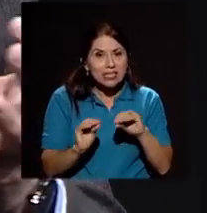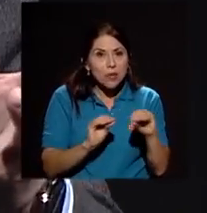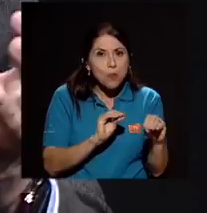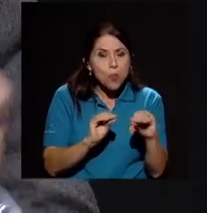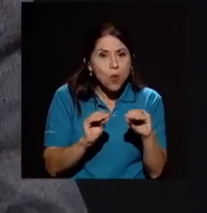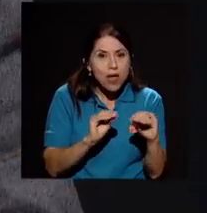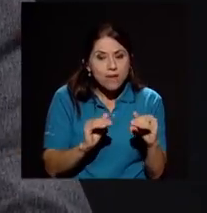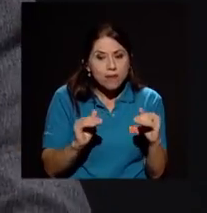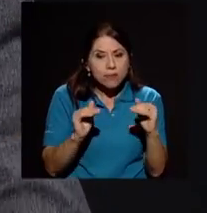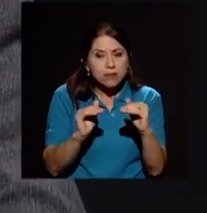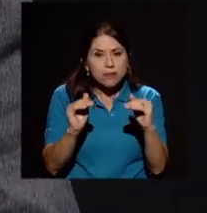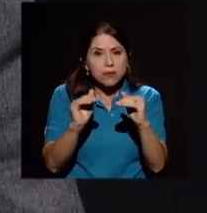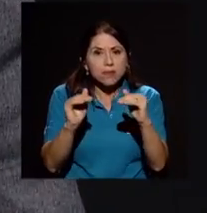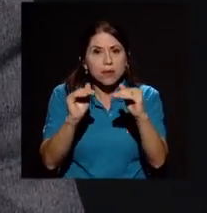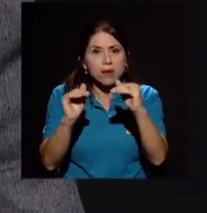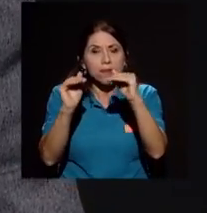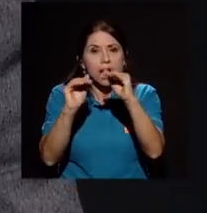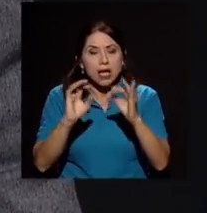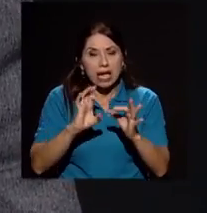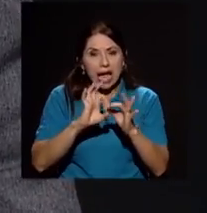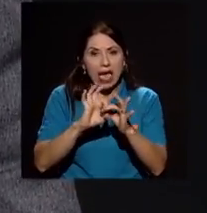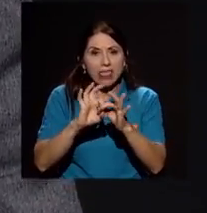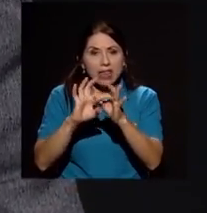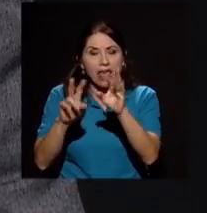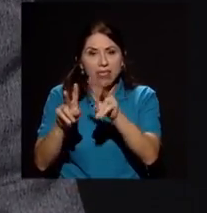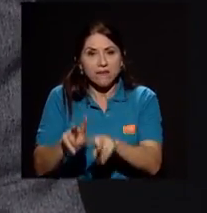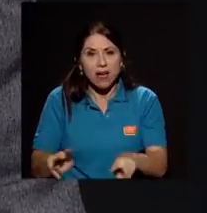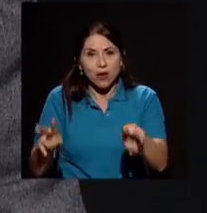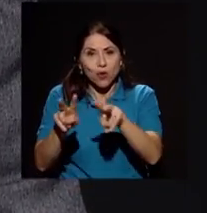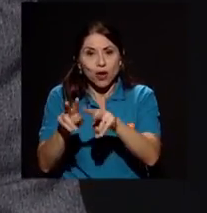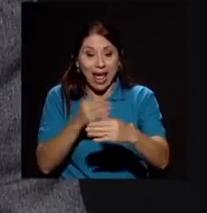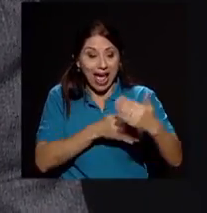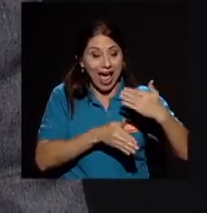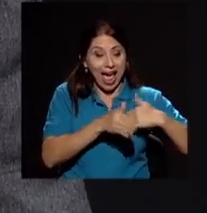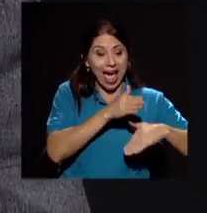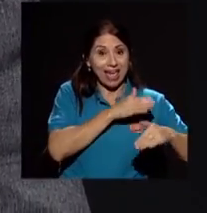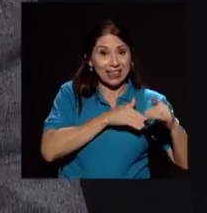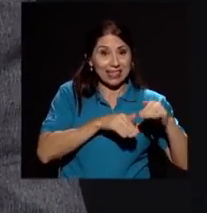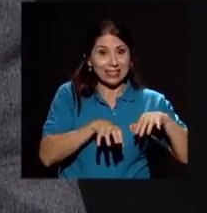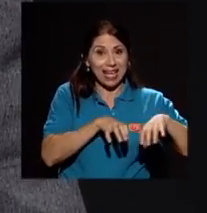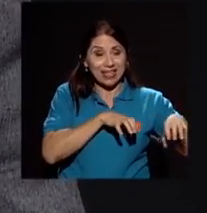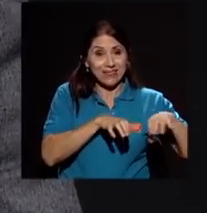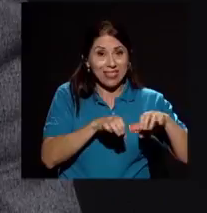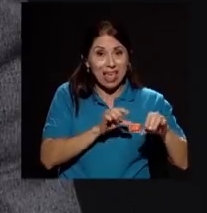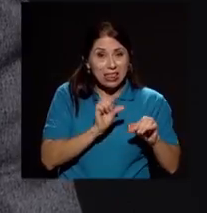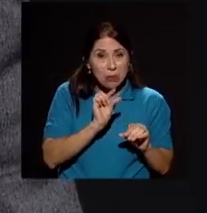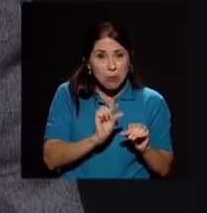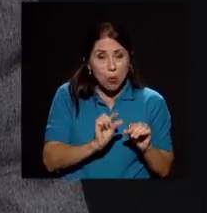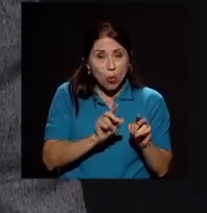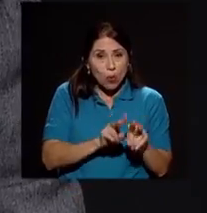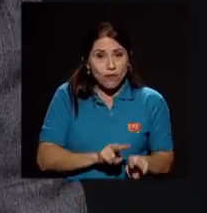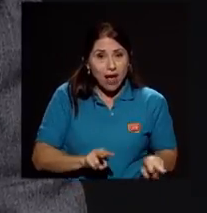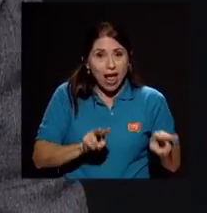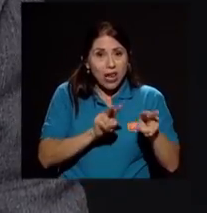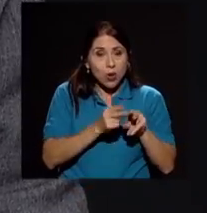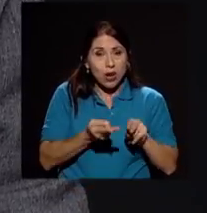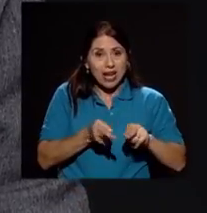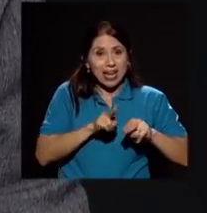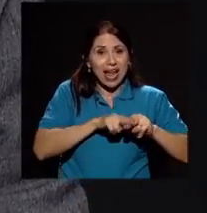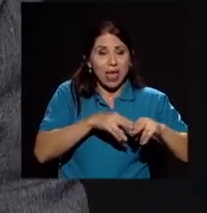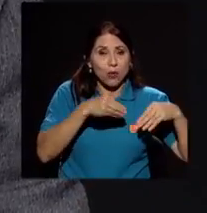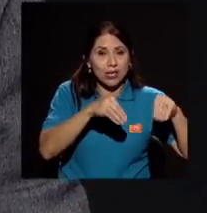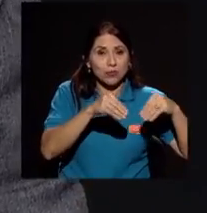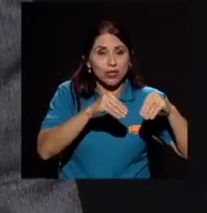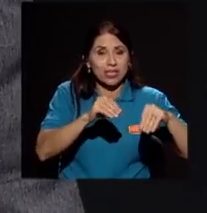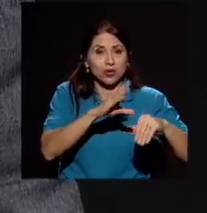eslabones de la cadena de valor desde una actividad de poco valor agregado en las exportaciones costarricenses que estimamos era